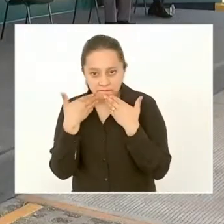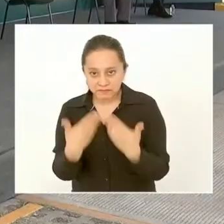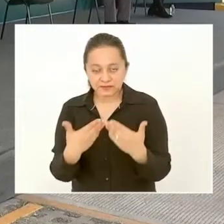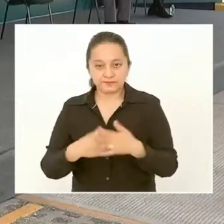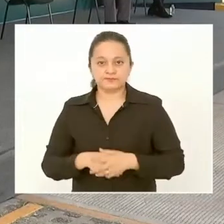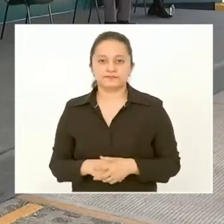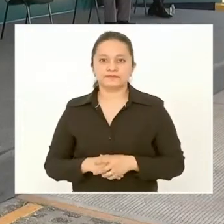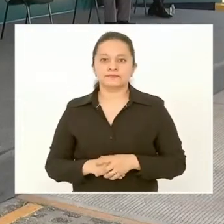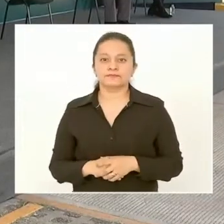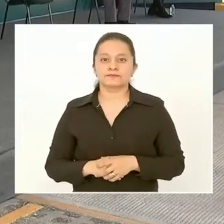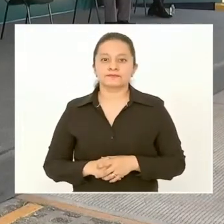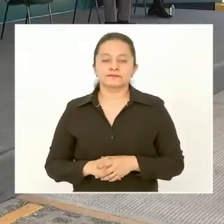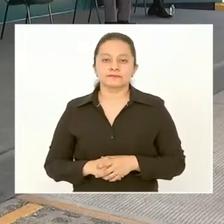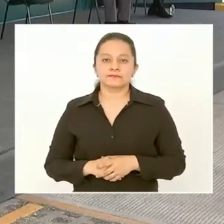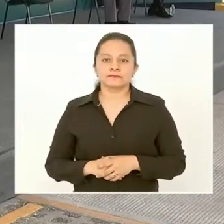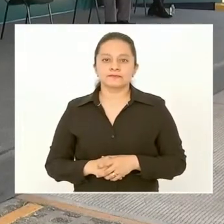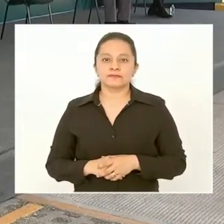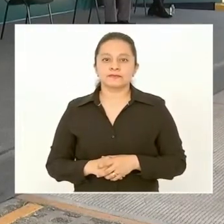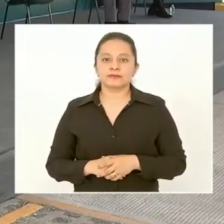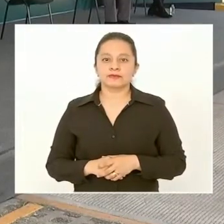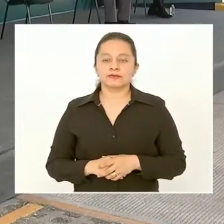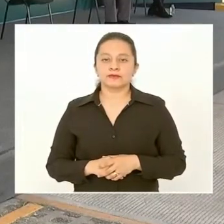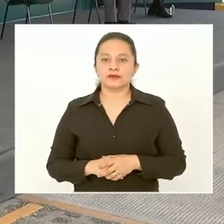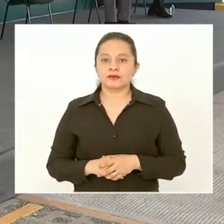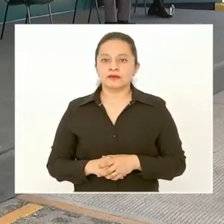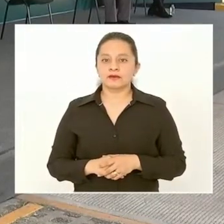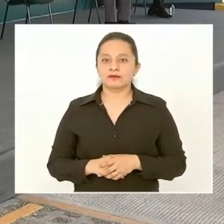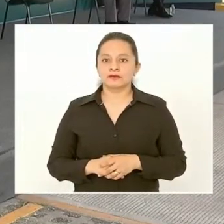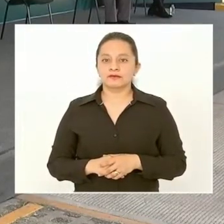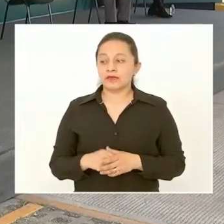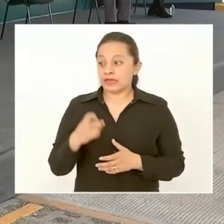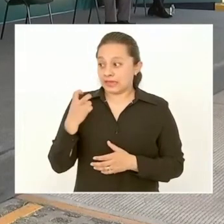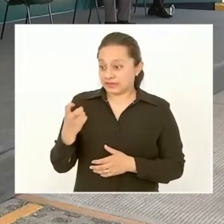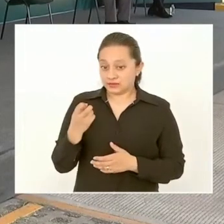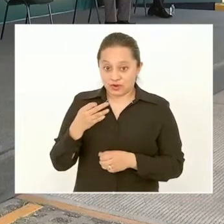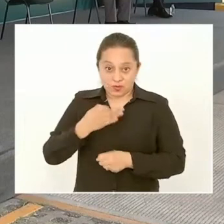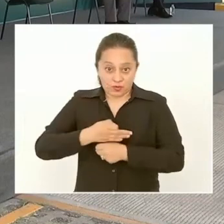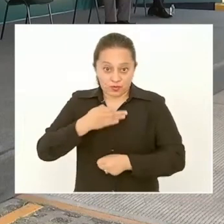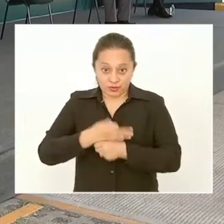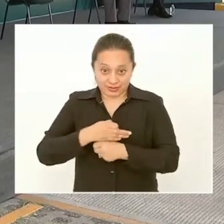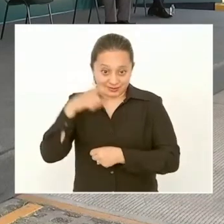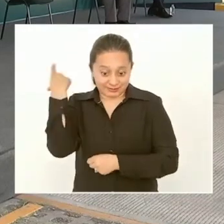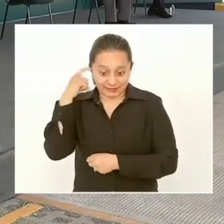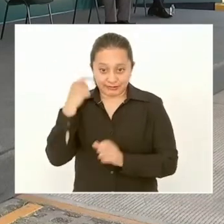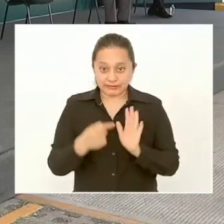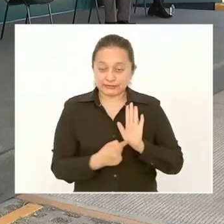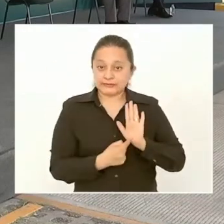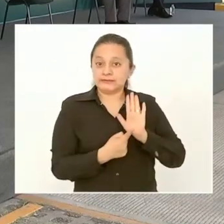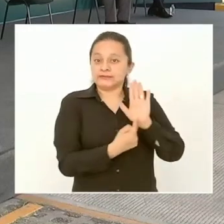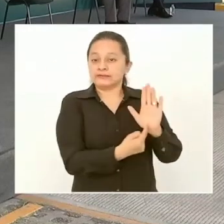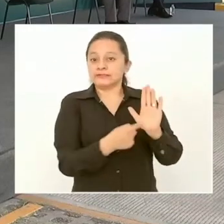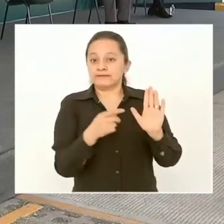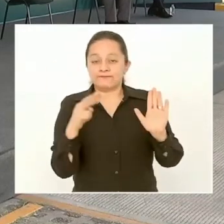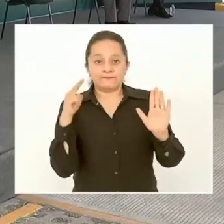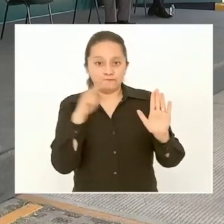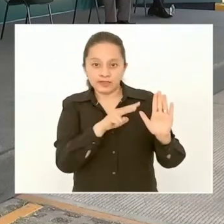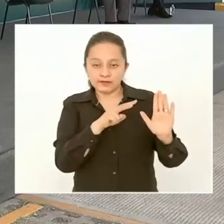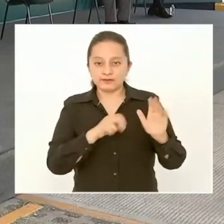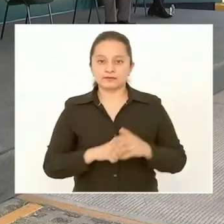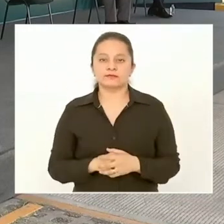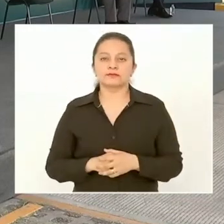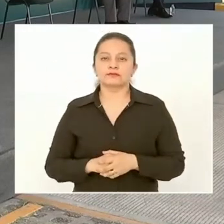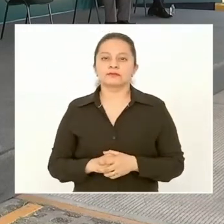lo que se está demostrando en este acto aquí en querétaro cuándo